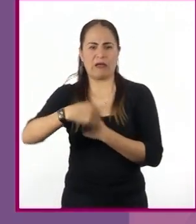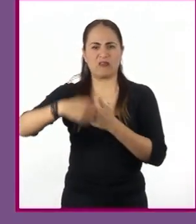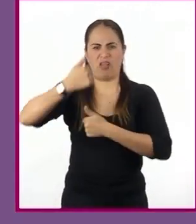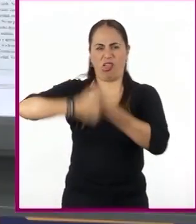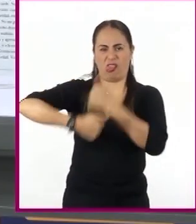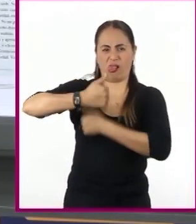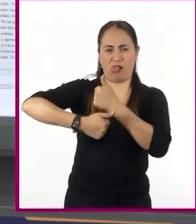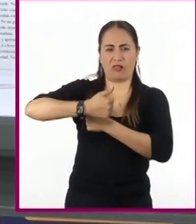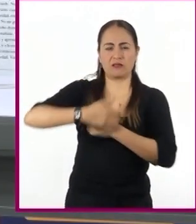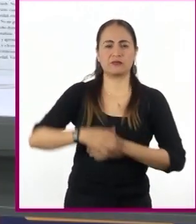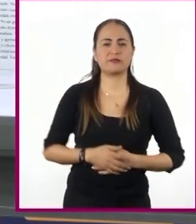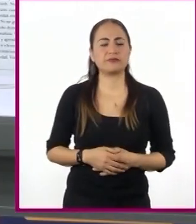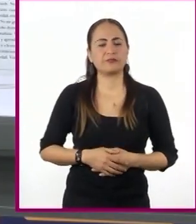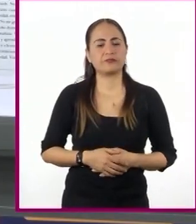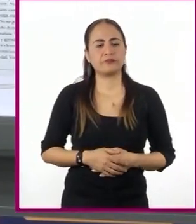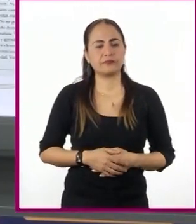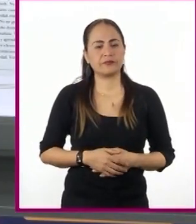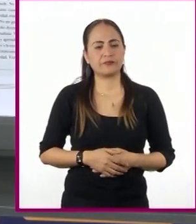sí.